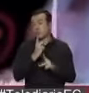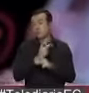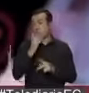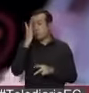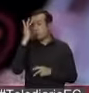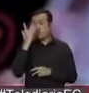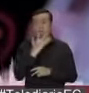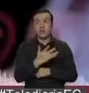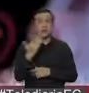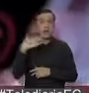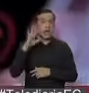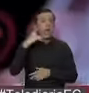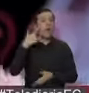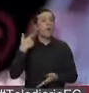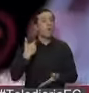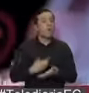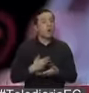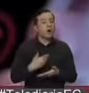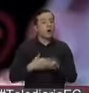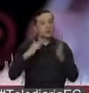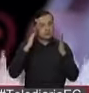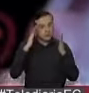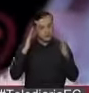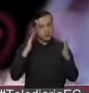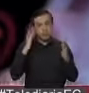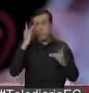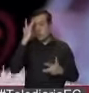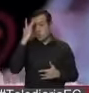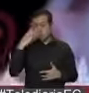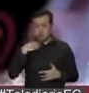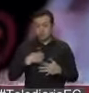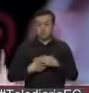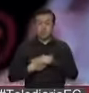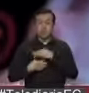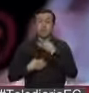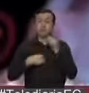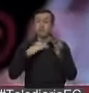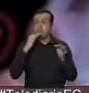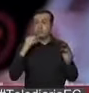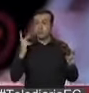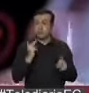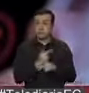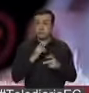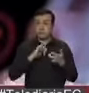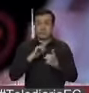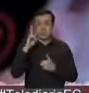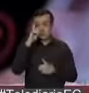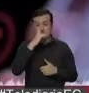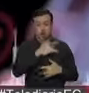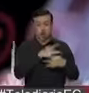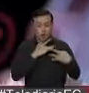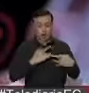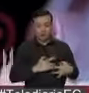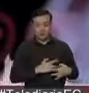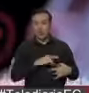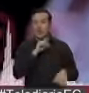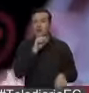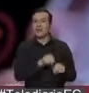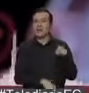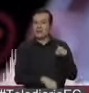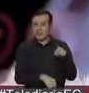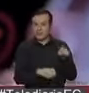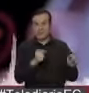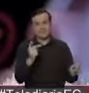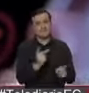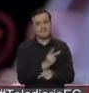se ha demostrado y hemos escuchado últimamente que el coronavirus sí genera daño cardiovascular, no